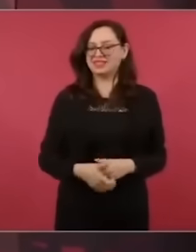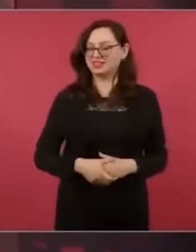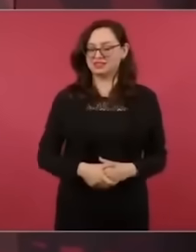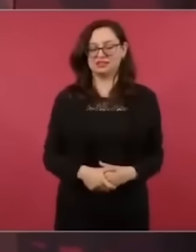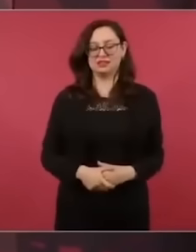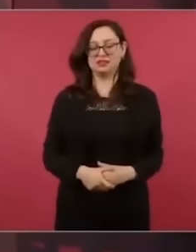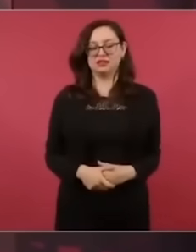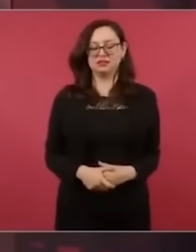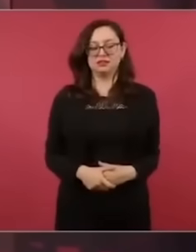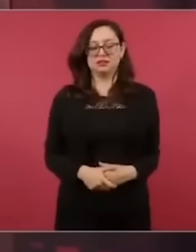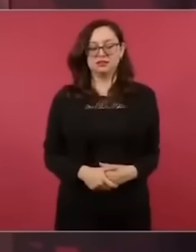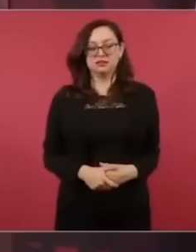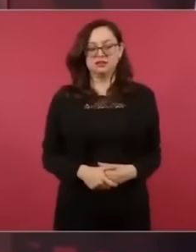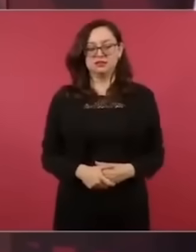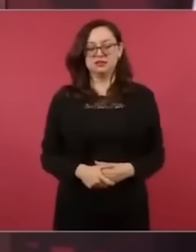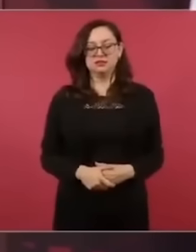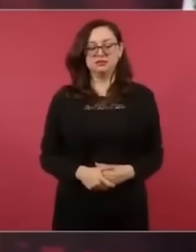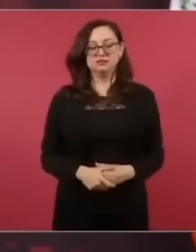y voy a procurar